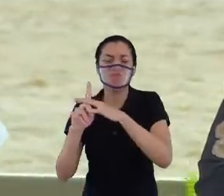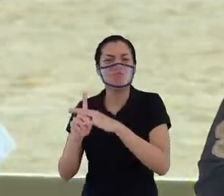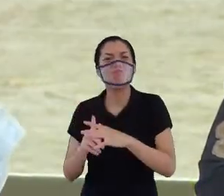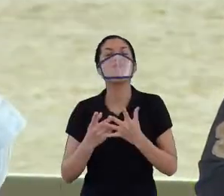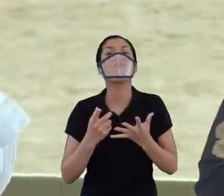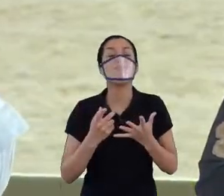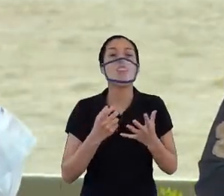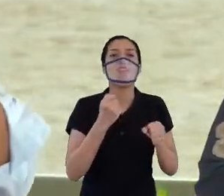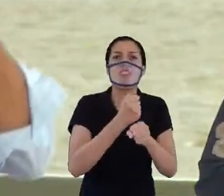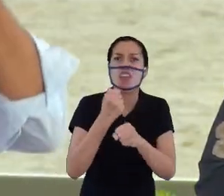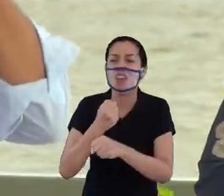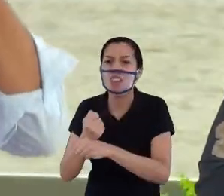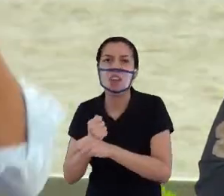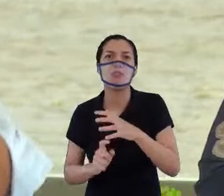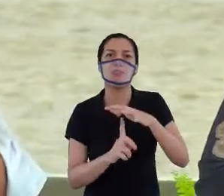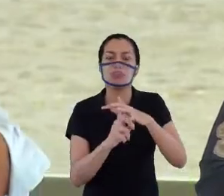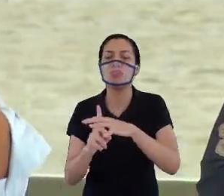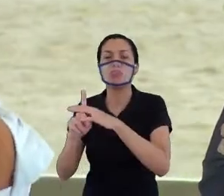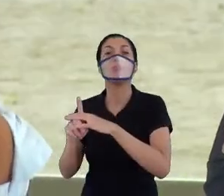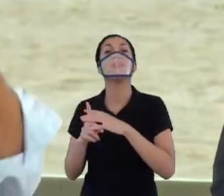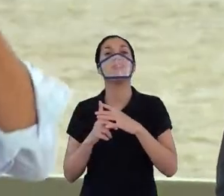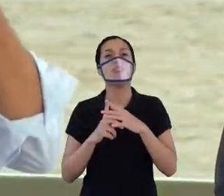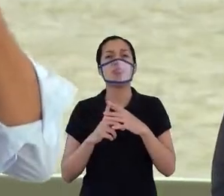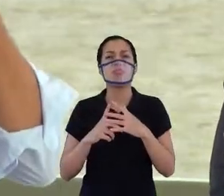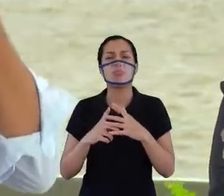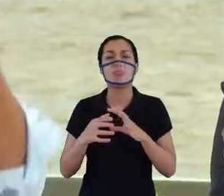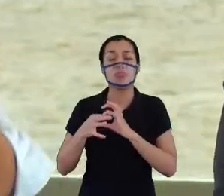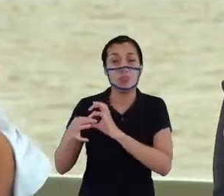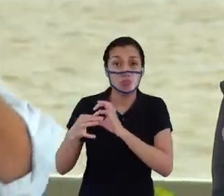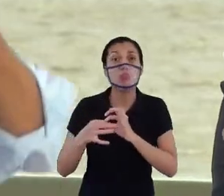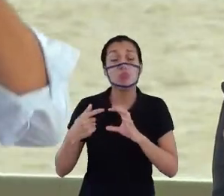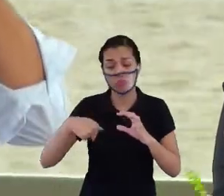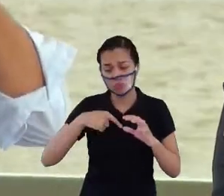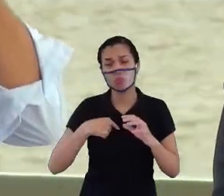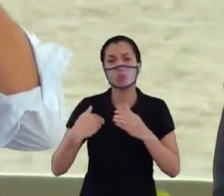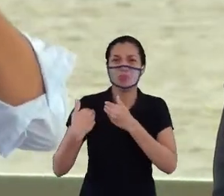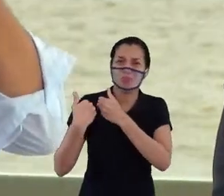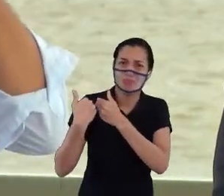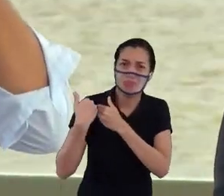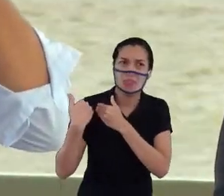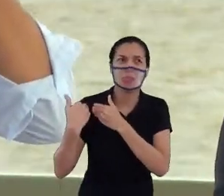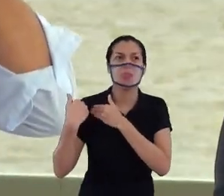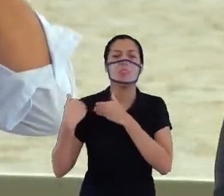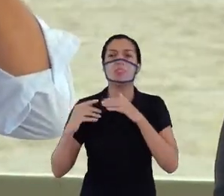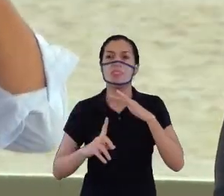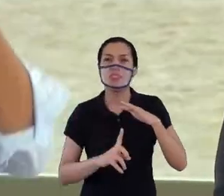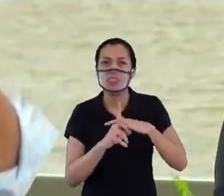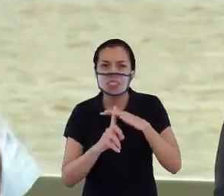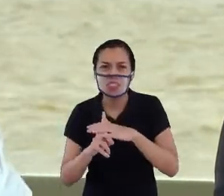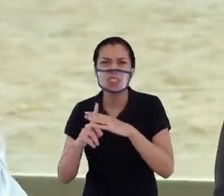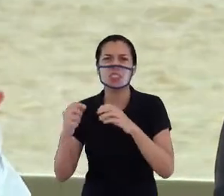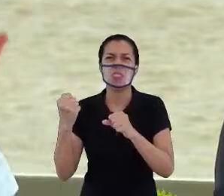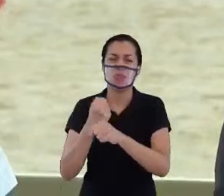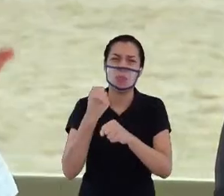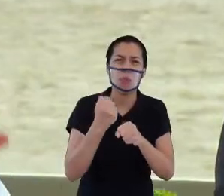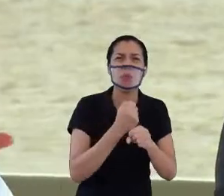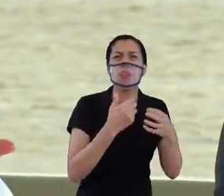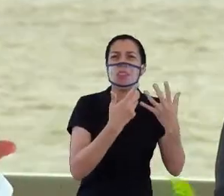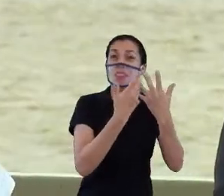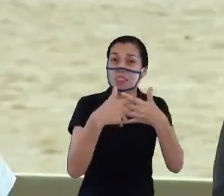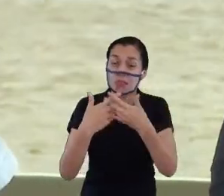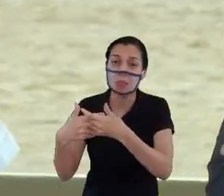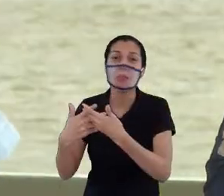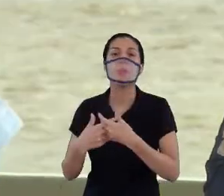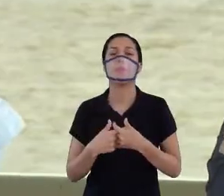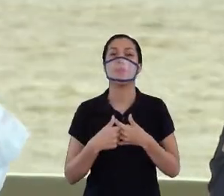nosotros tenemos el deber de seguir generando empresa y seguir generando empleo. Es muy